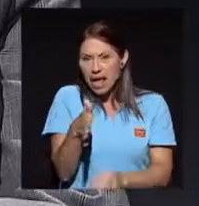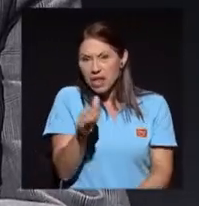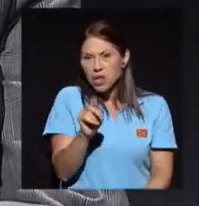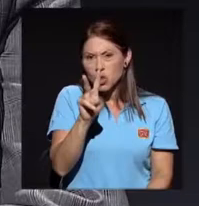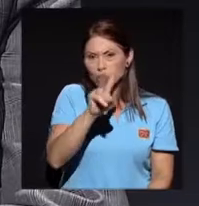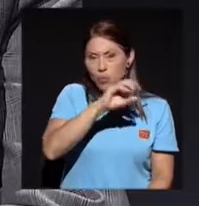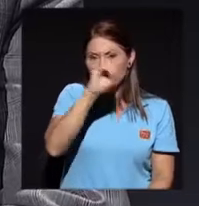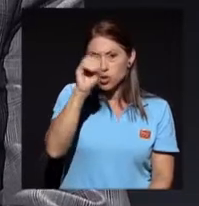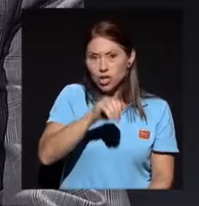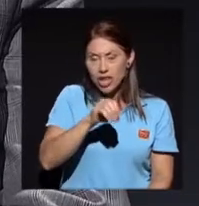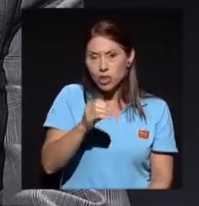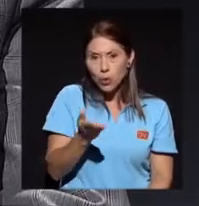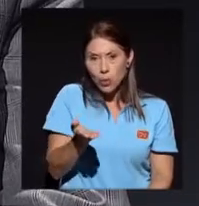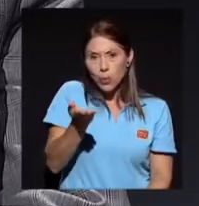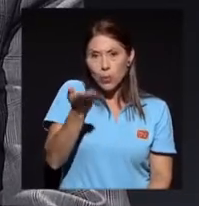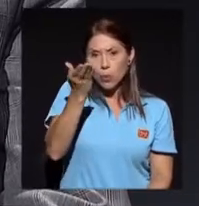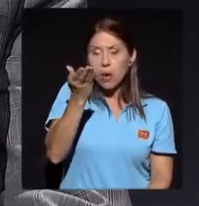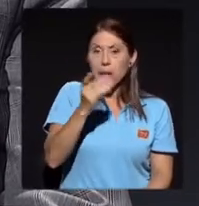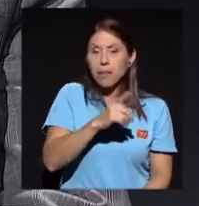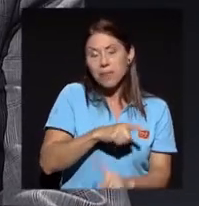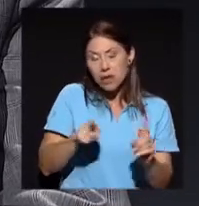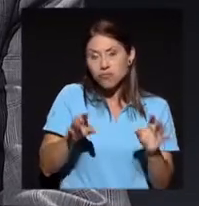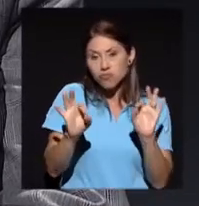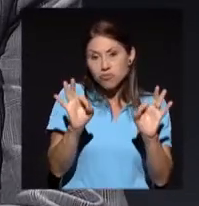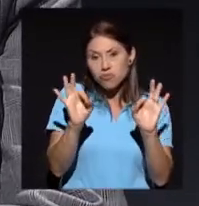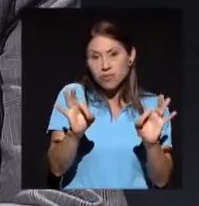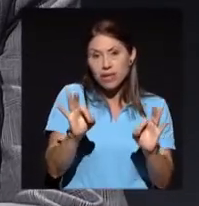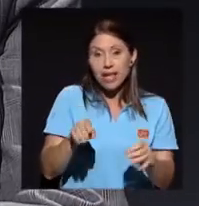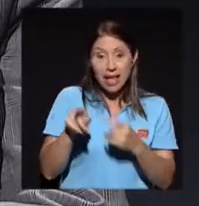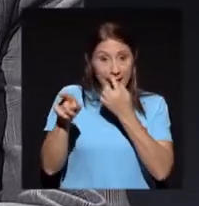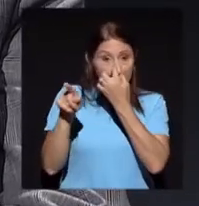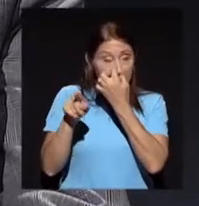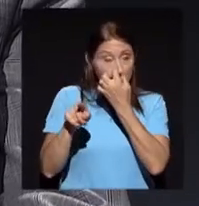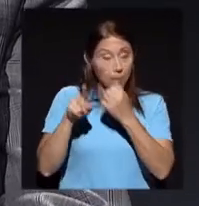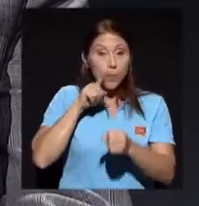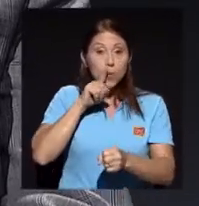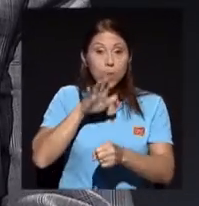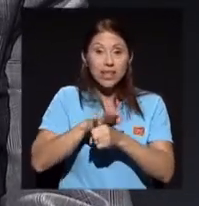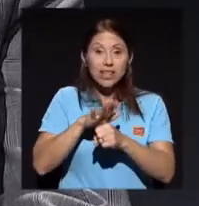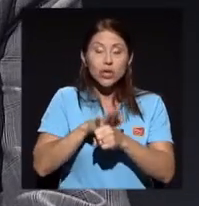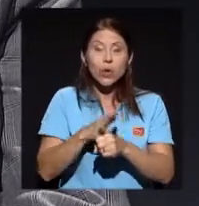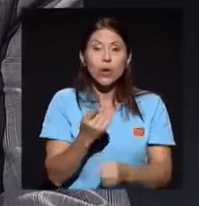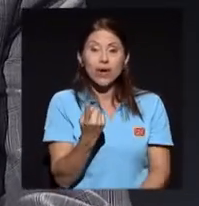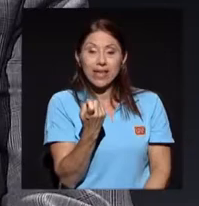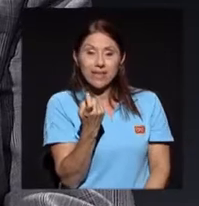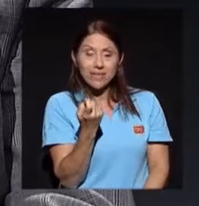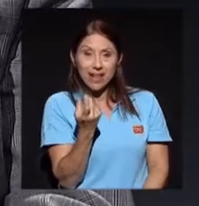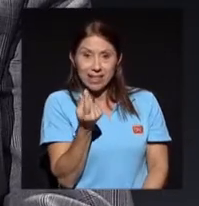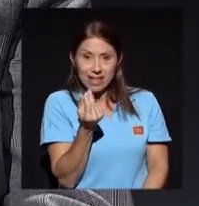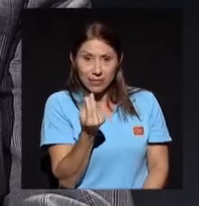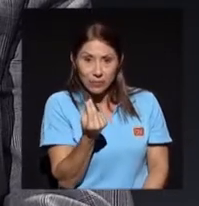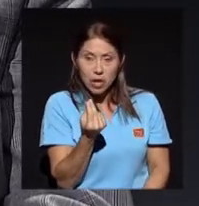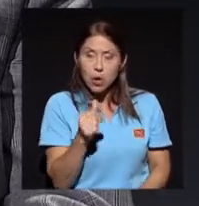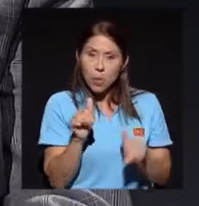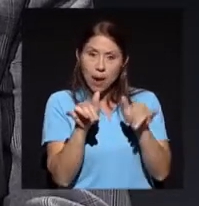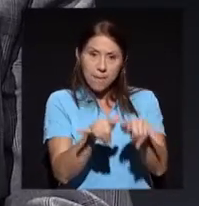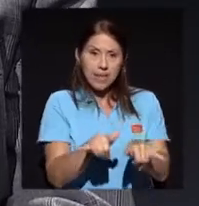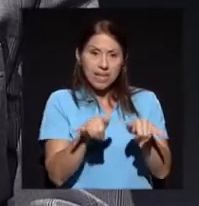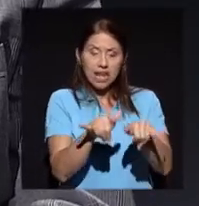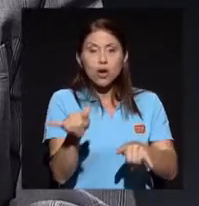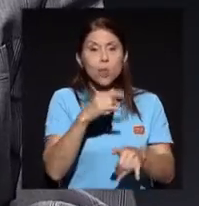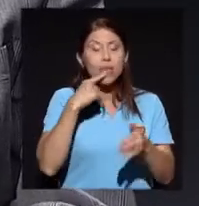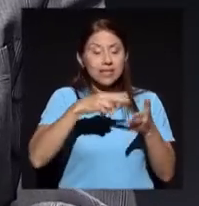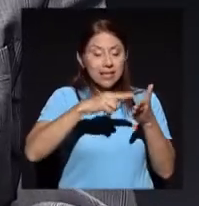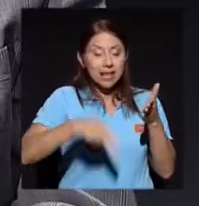prometió que va a mantener el déficit como manda en el tratado de lisboa como un